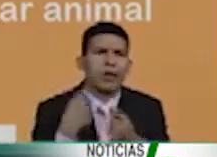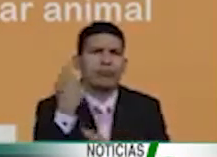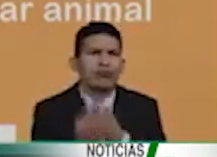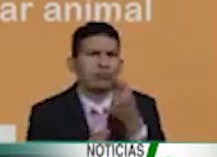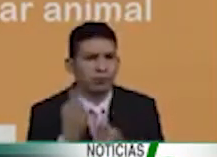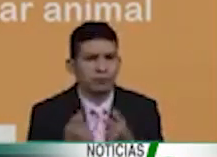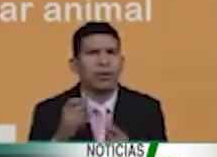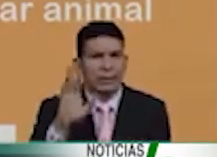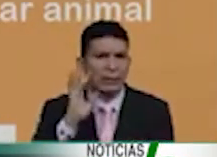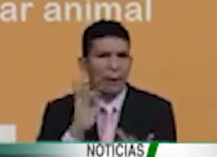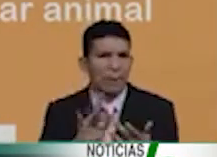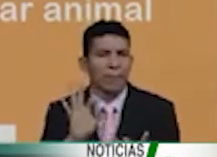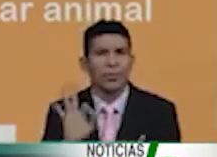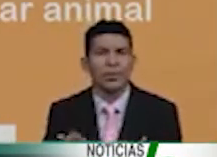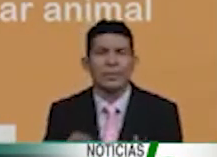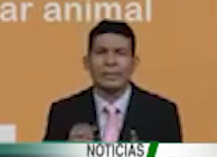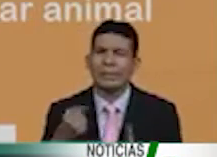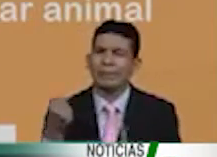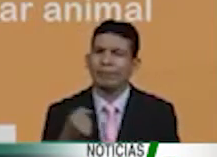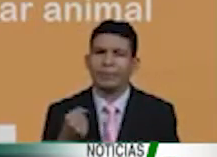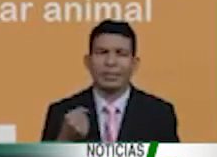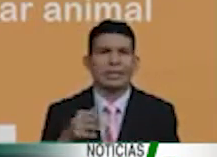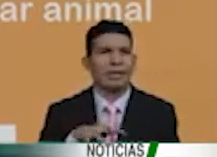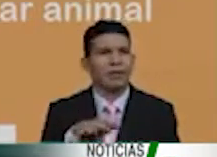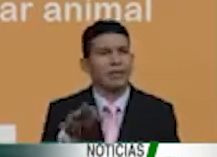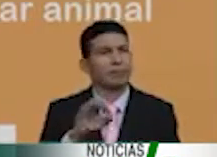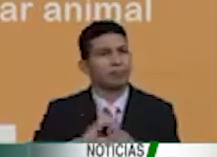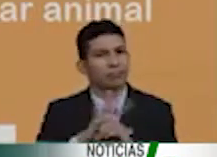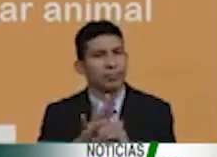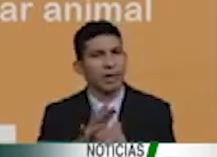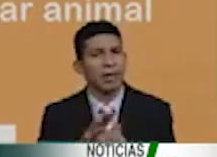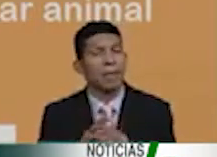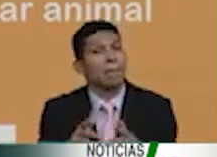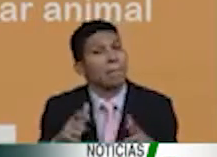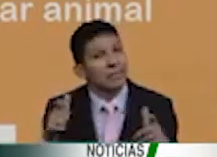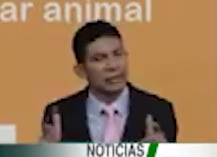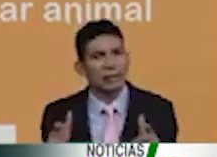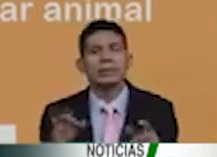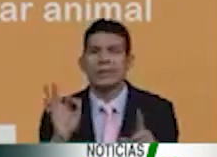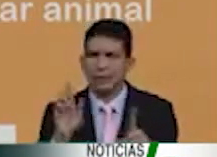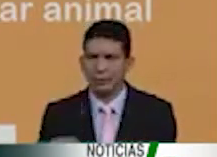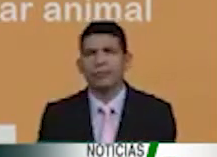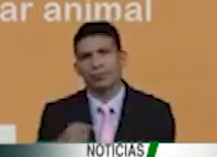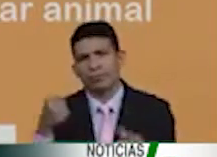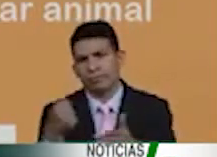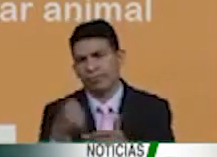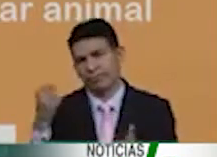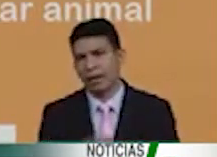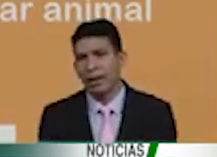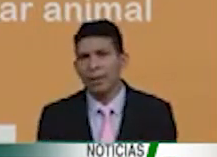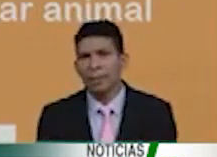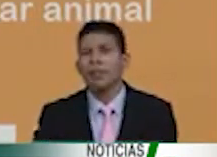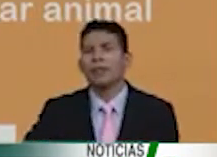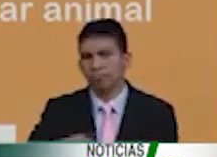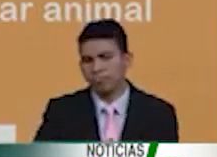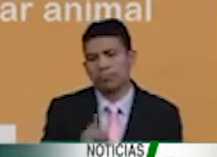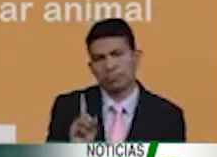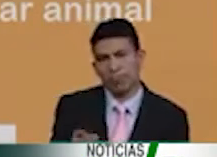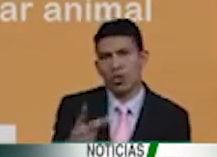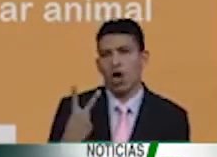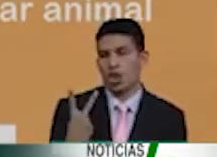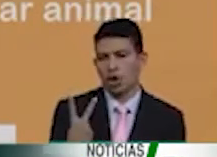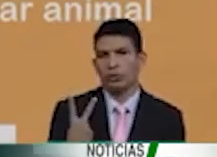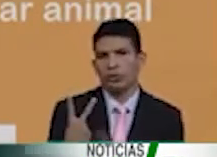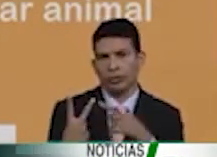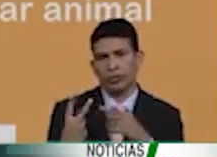en este sector que se han visto golpeados también. No tanto, pero sí se han visto golpeados. Entonces, para ellos tenemos dos categorías en